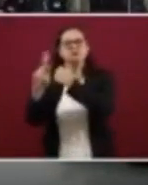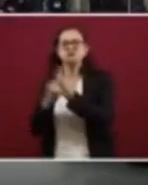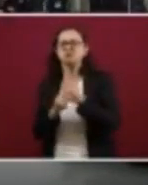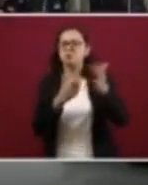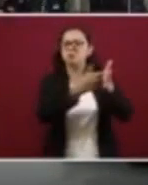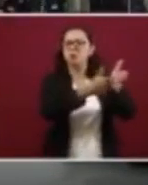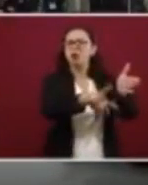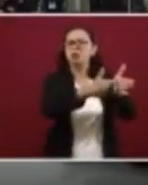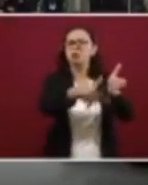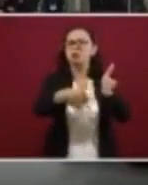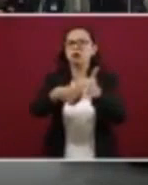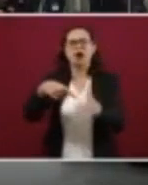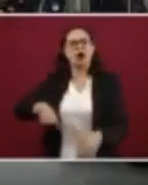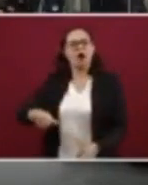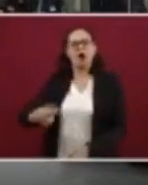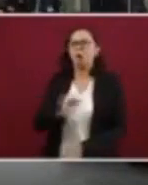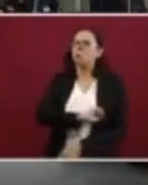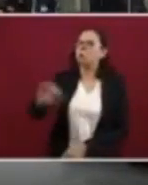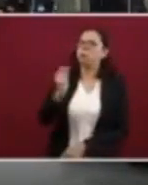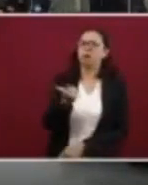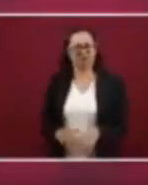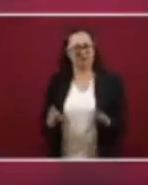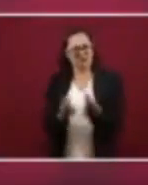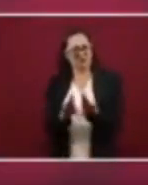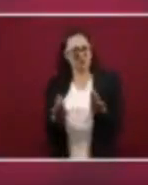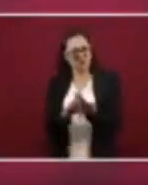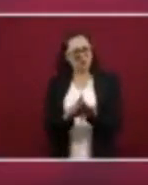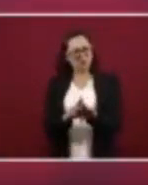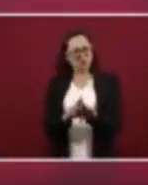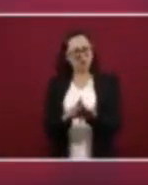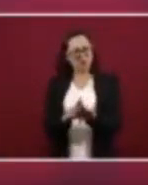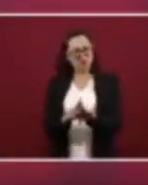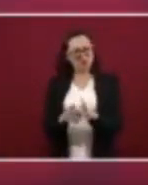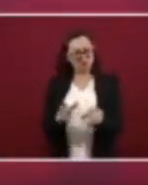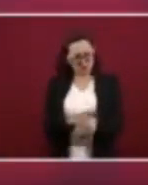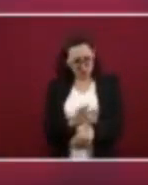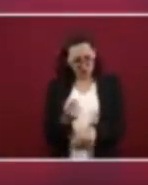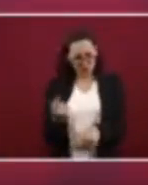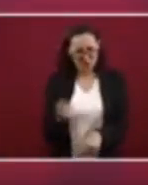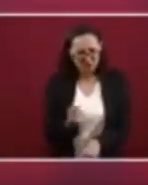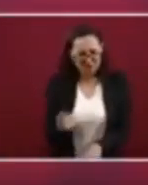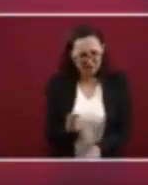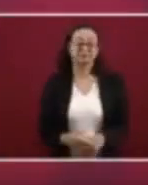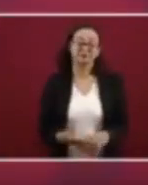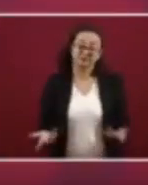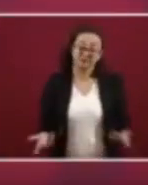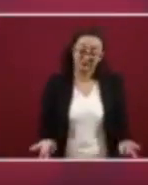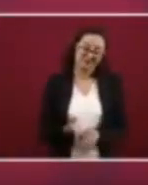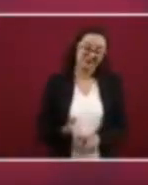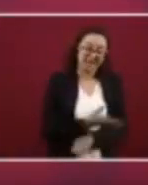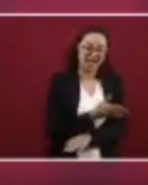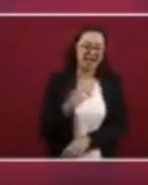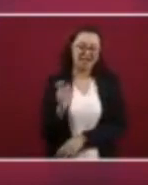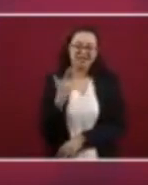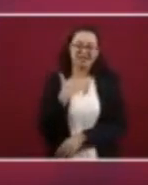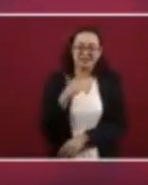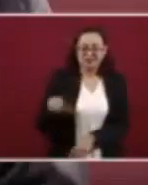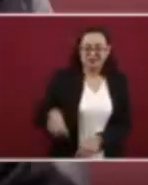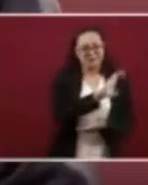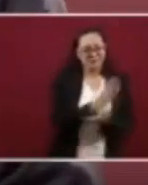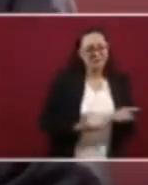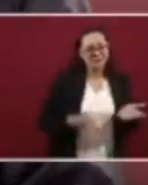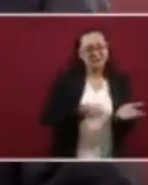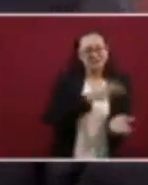que se está planteando no es decir vamos a incumplir con los contratos es en buena